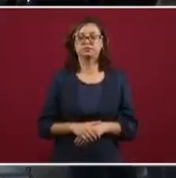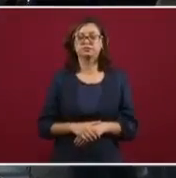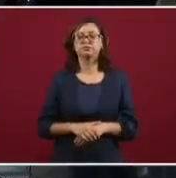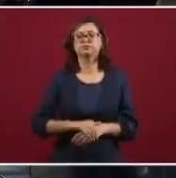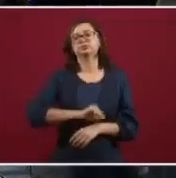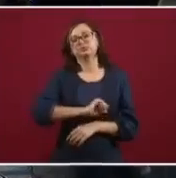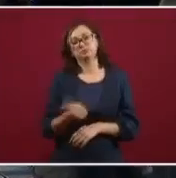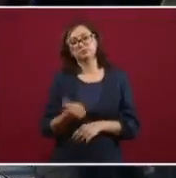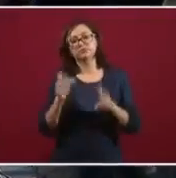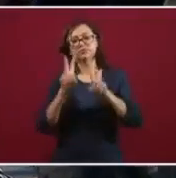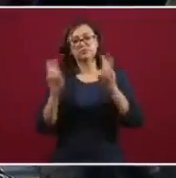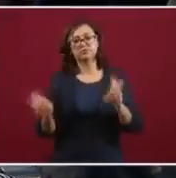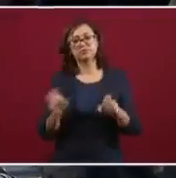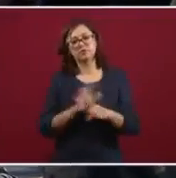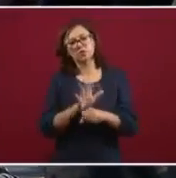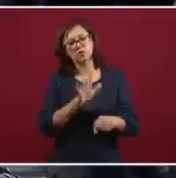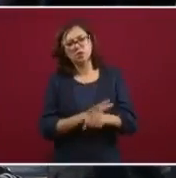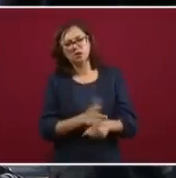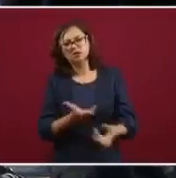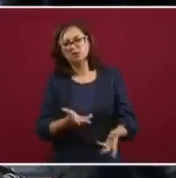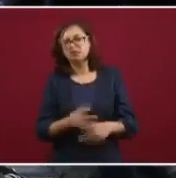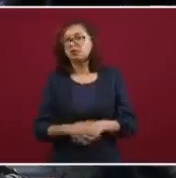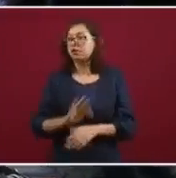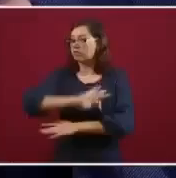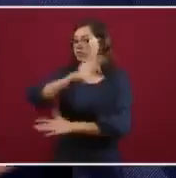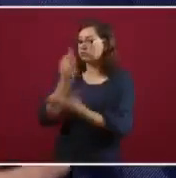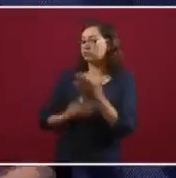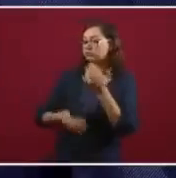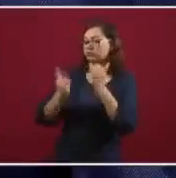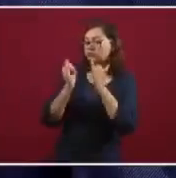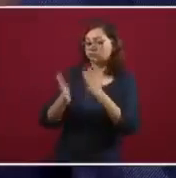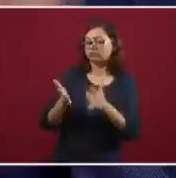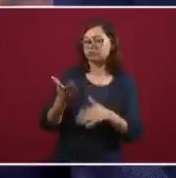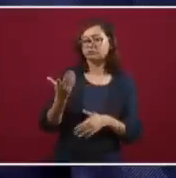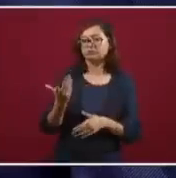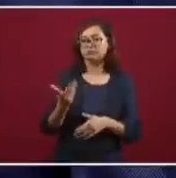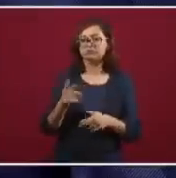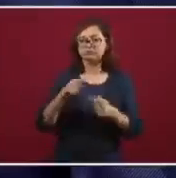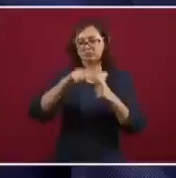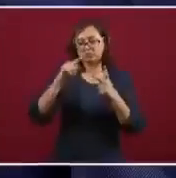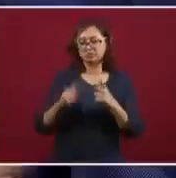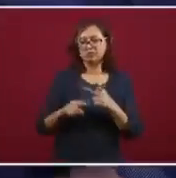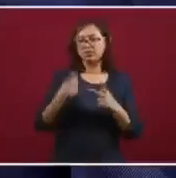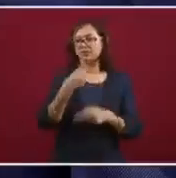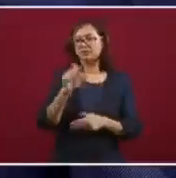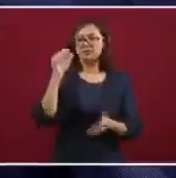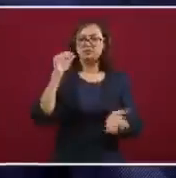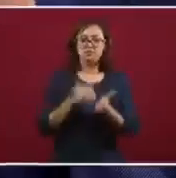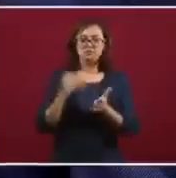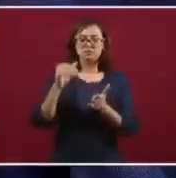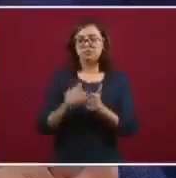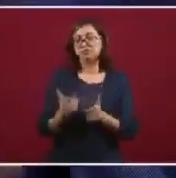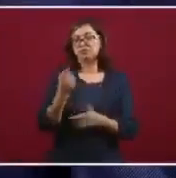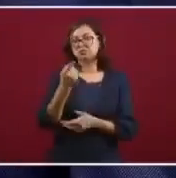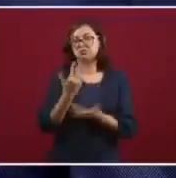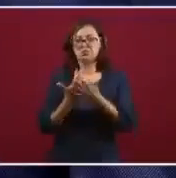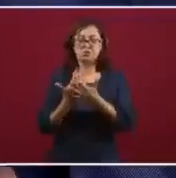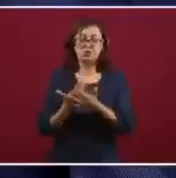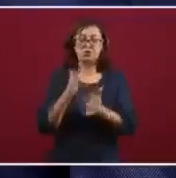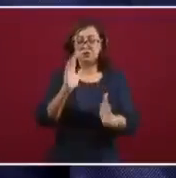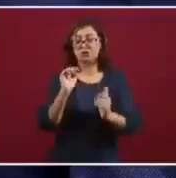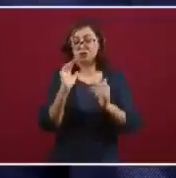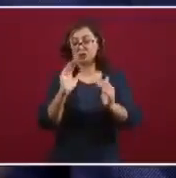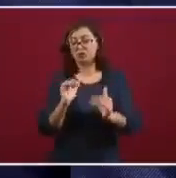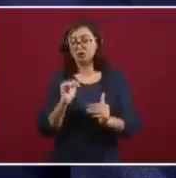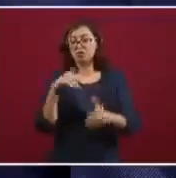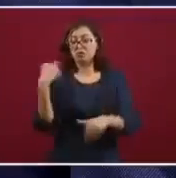del otro que me preguntó, ¿qué? Sí, de la facturación falsa. Le decía yo que son más o menos 100 mil millones, que si esperaban entonces